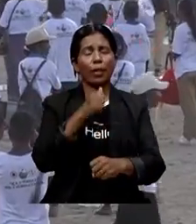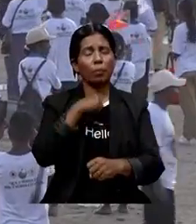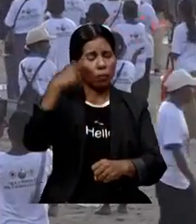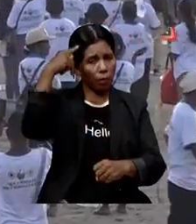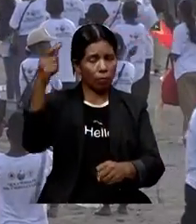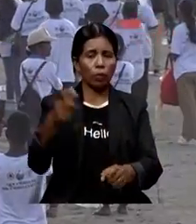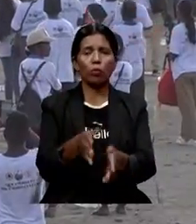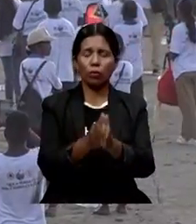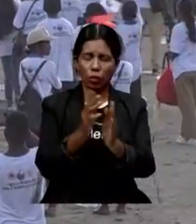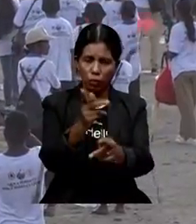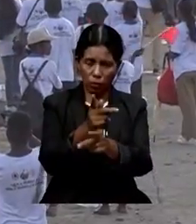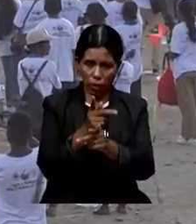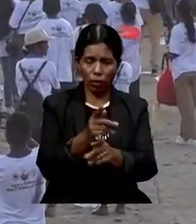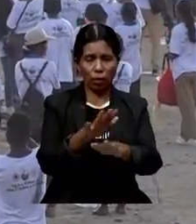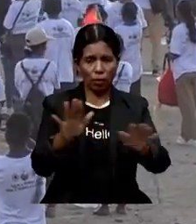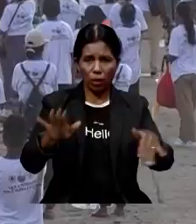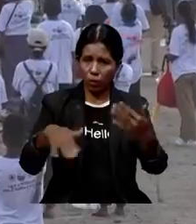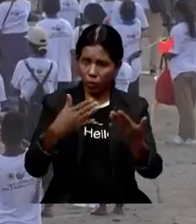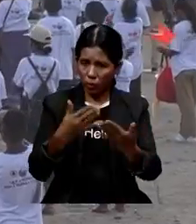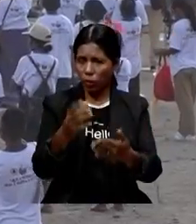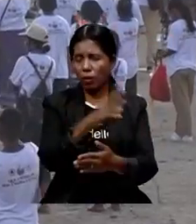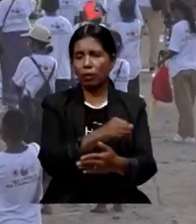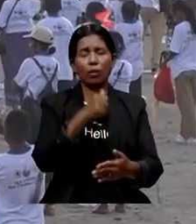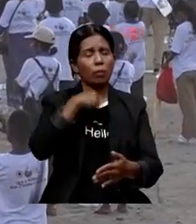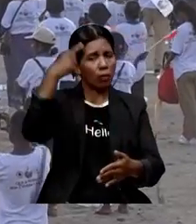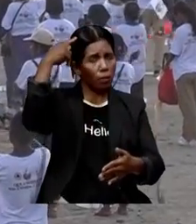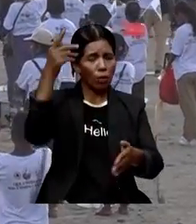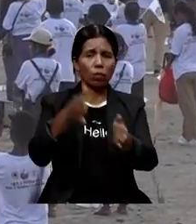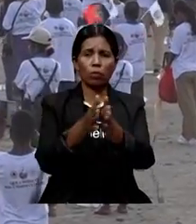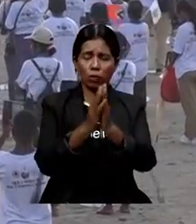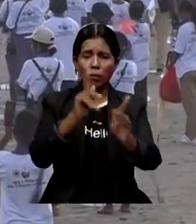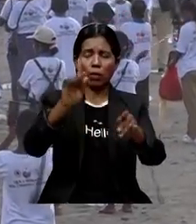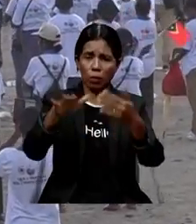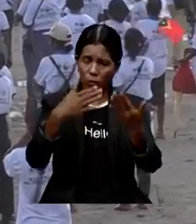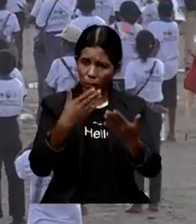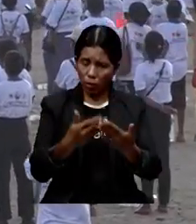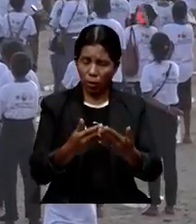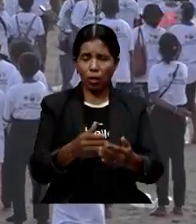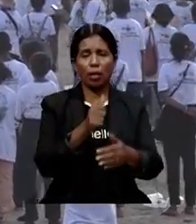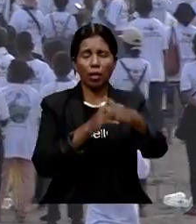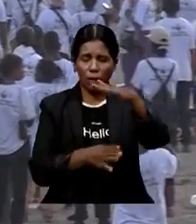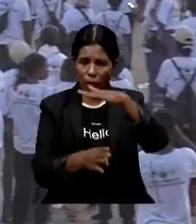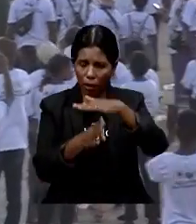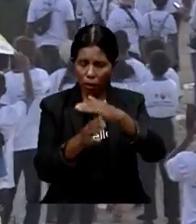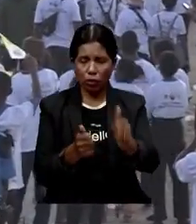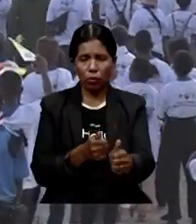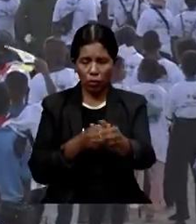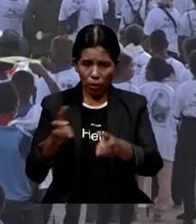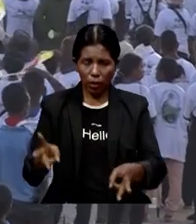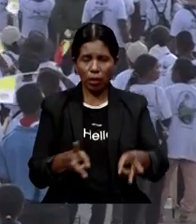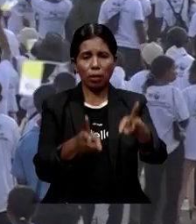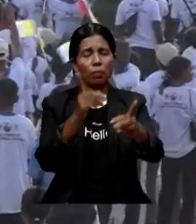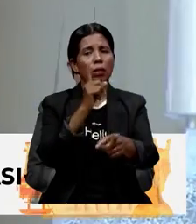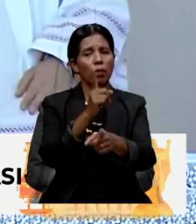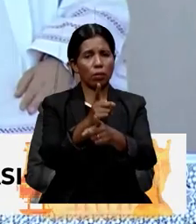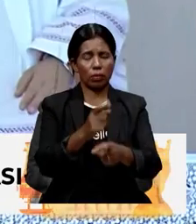atu cuidado na fatin labarek sira, nune mos papa husu basarani sira, haraik an no lautuir dala nebelos.